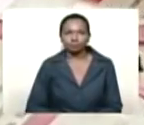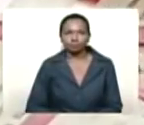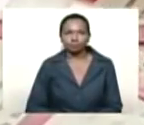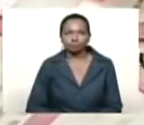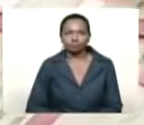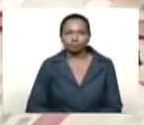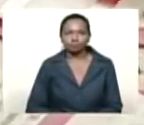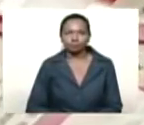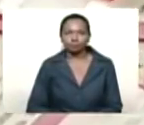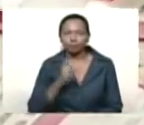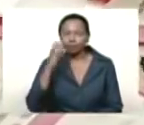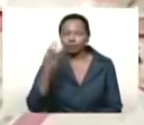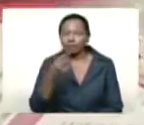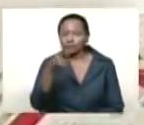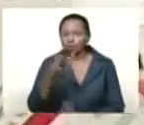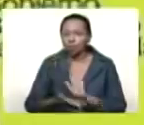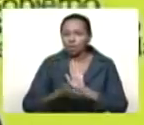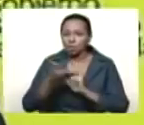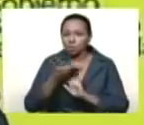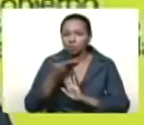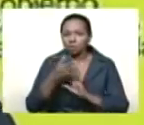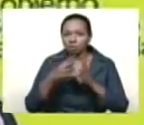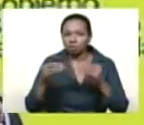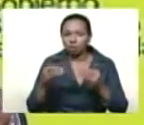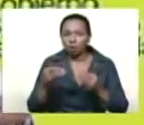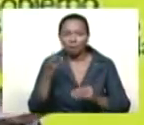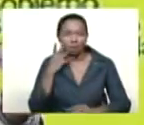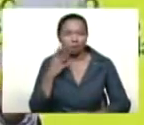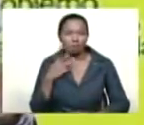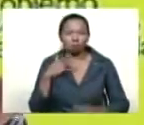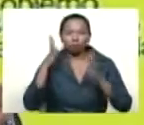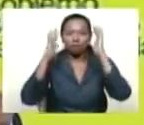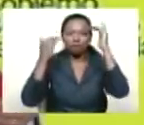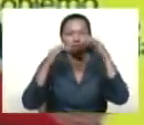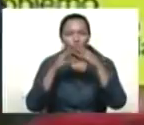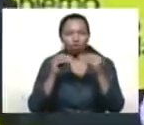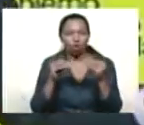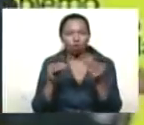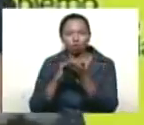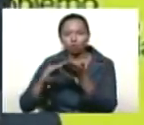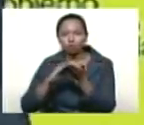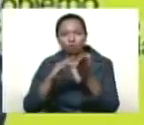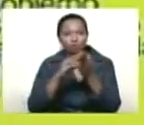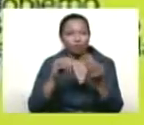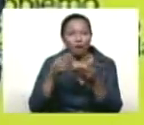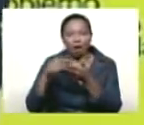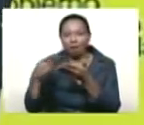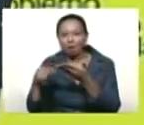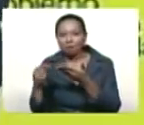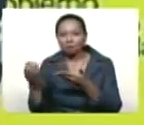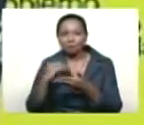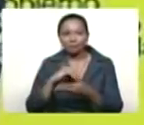Correcto. Muy importante ir atendiendo y resolviendo estos asuntos, ¿verdad?